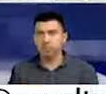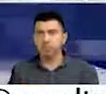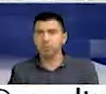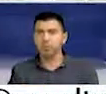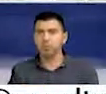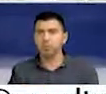oriente noticias